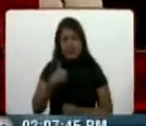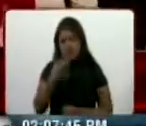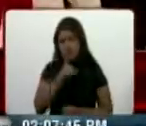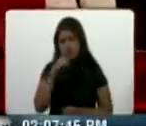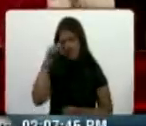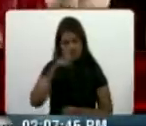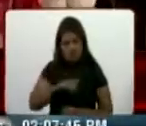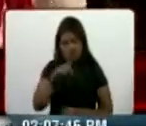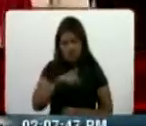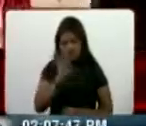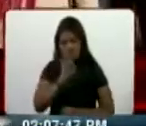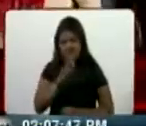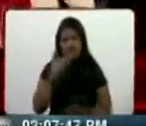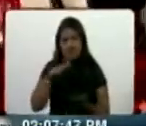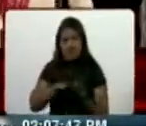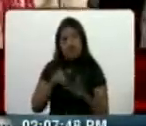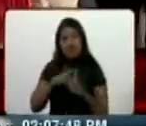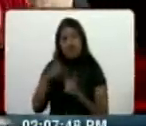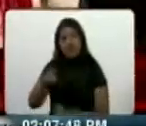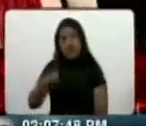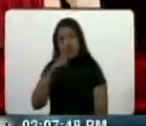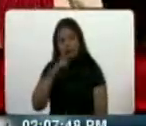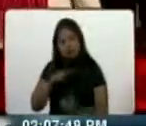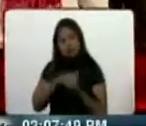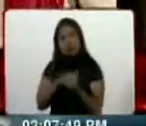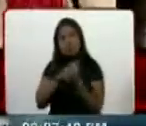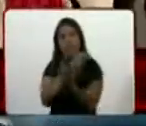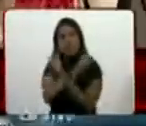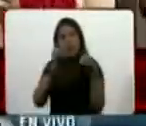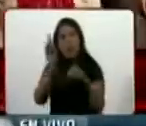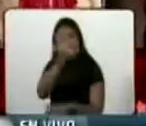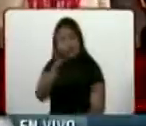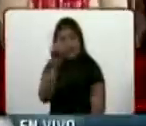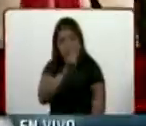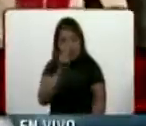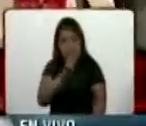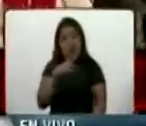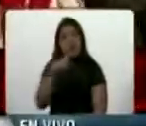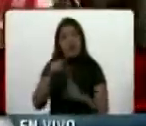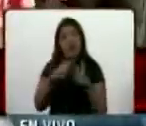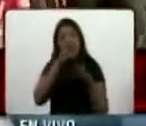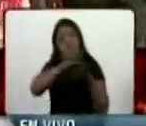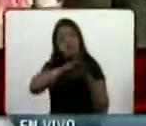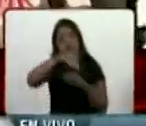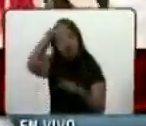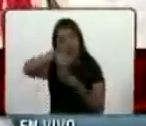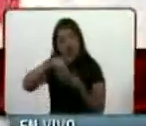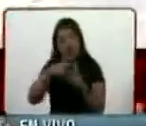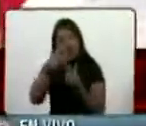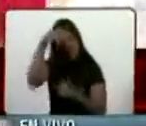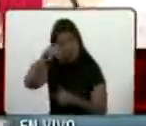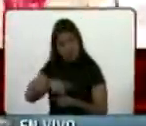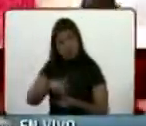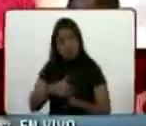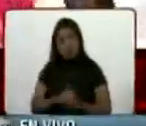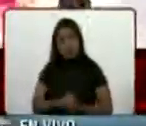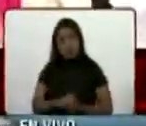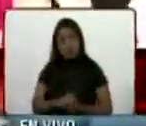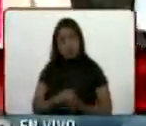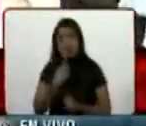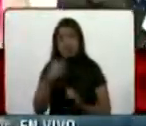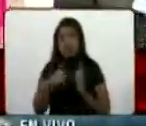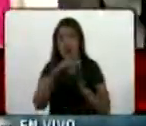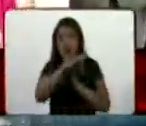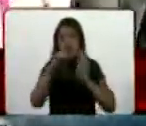definitivamente, Nicolás Maduro llevará adelante las riendas democráticas del país y se convocará a elecciones. Hoy se cumple con lo establecido en el